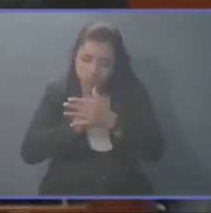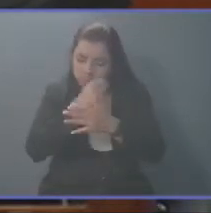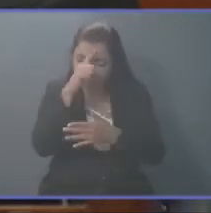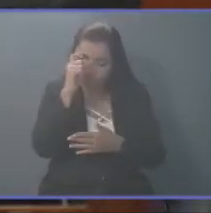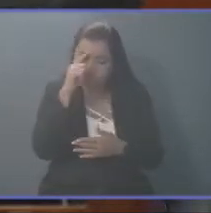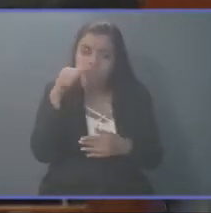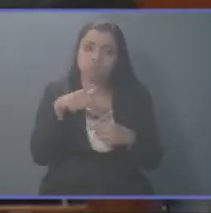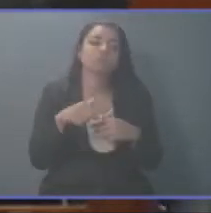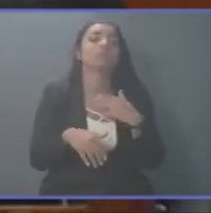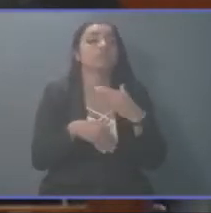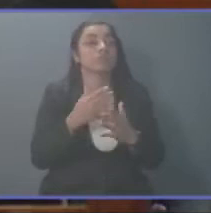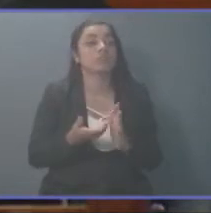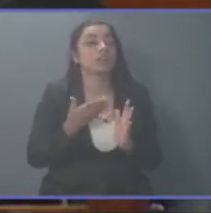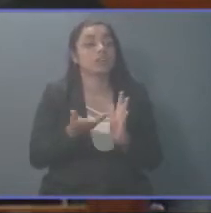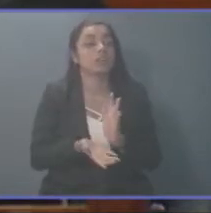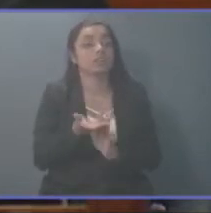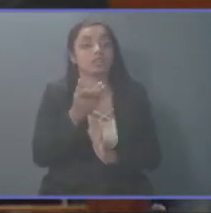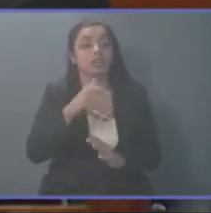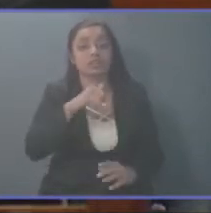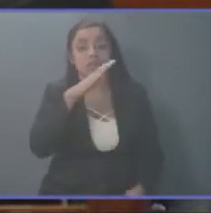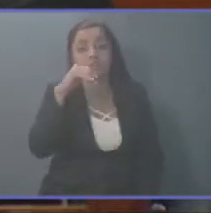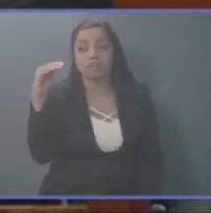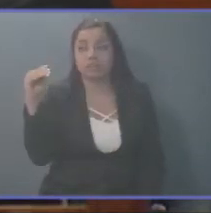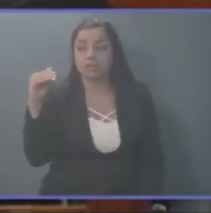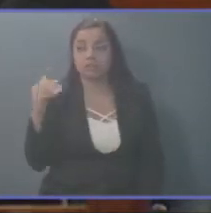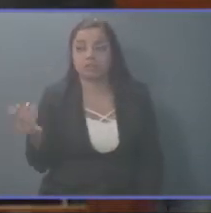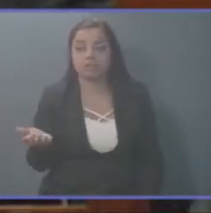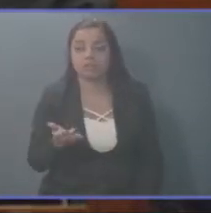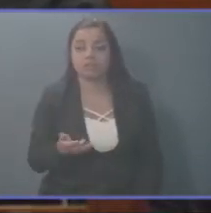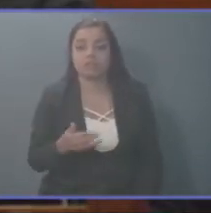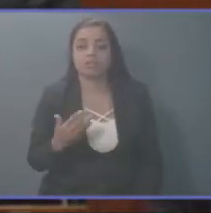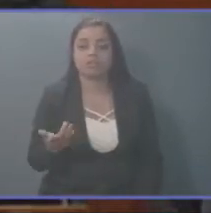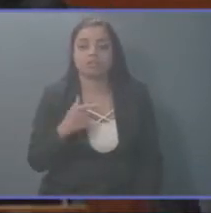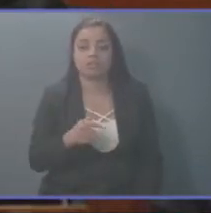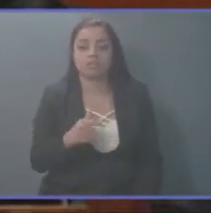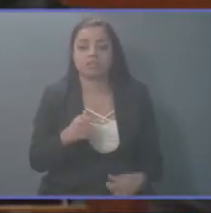y que contribuyan al desarrollo de nuestro país. Pero aquí